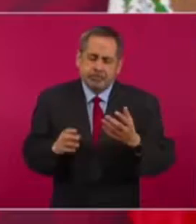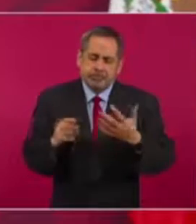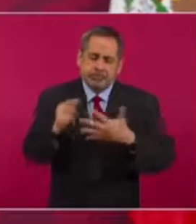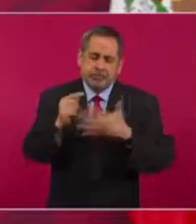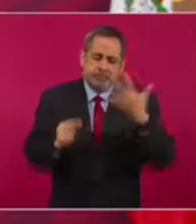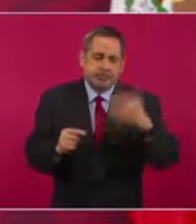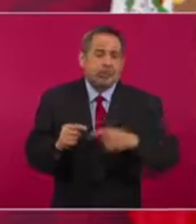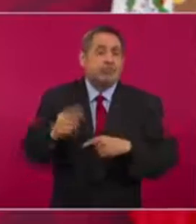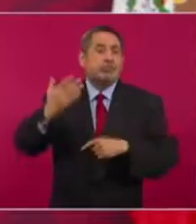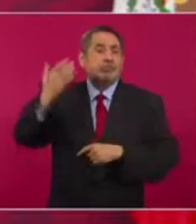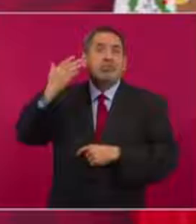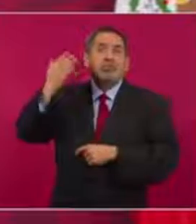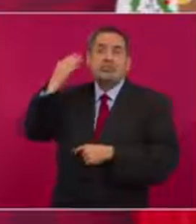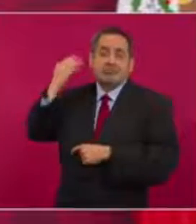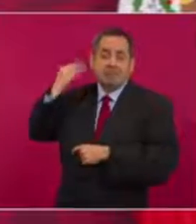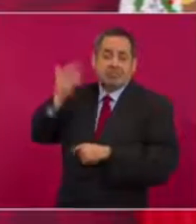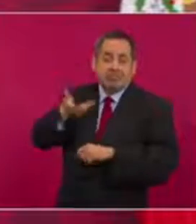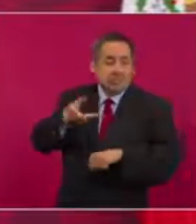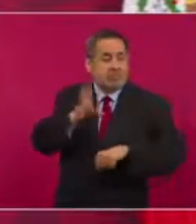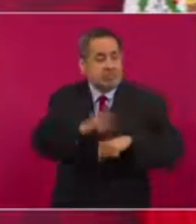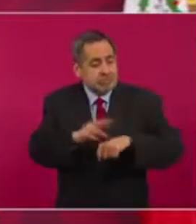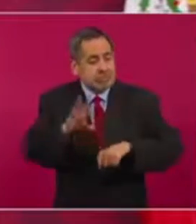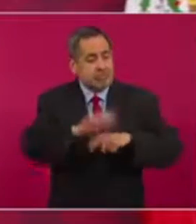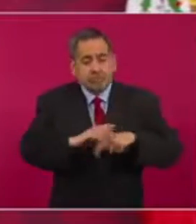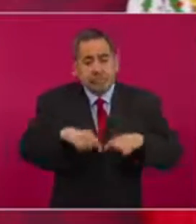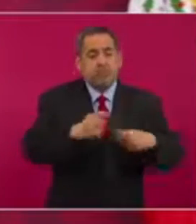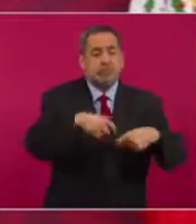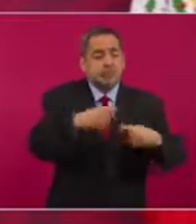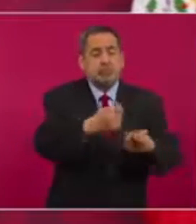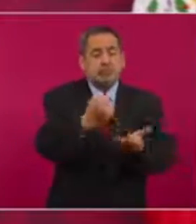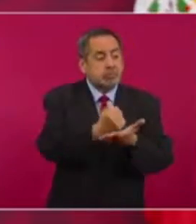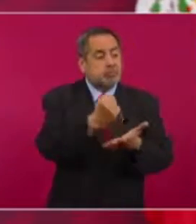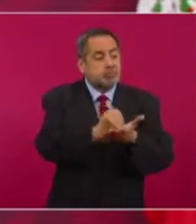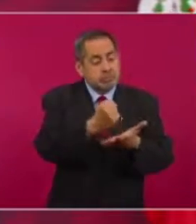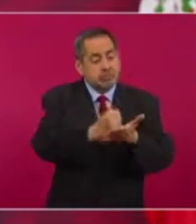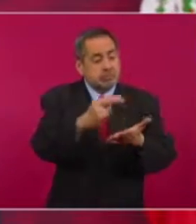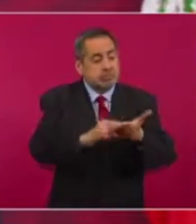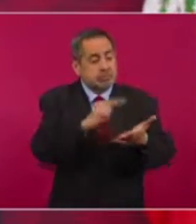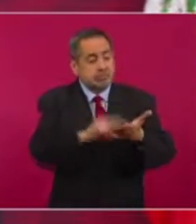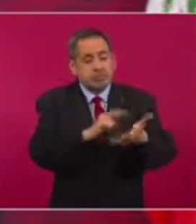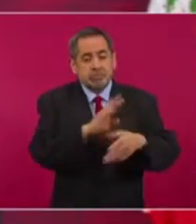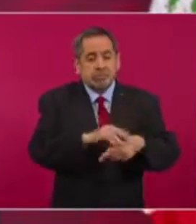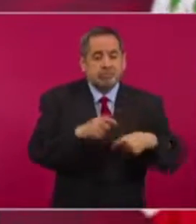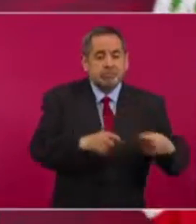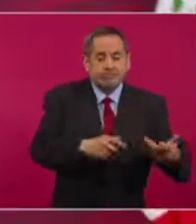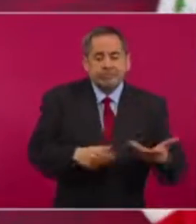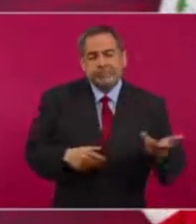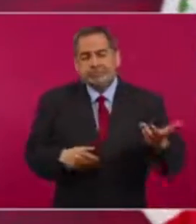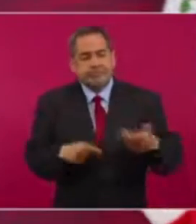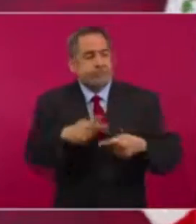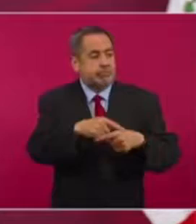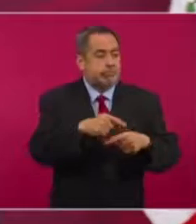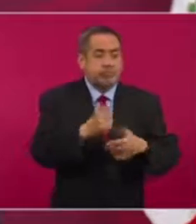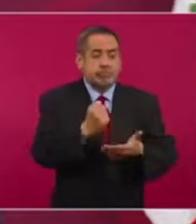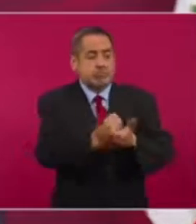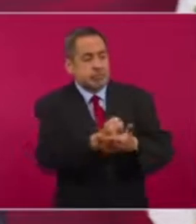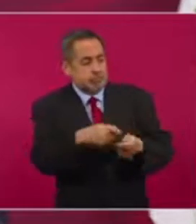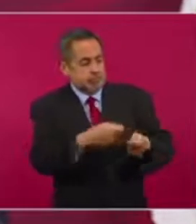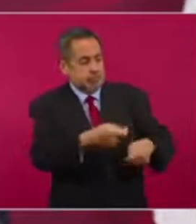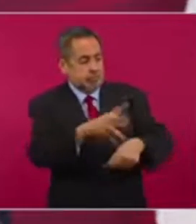Todas las concesiones que se entregaron pues fueron a 40, 50